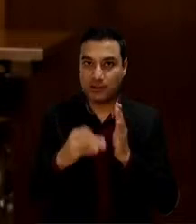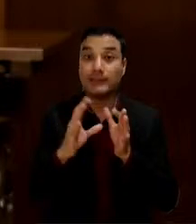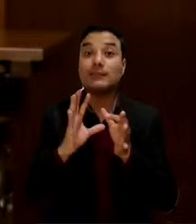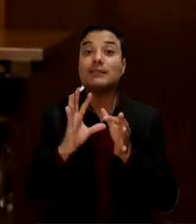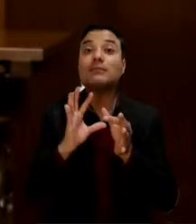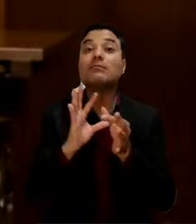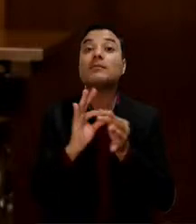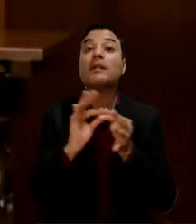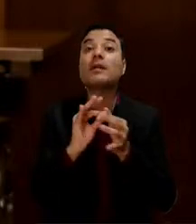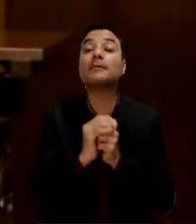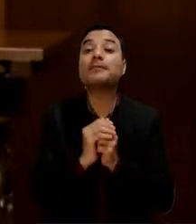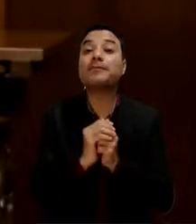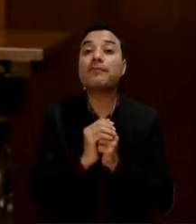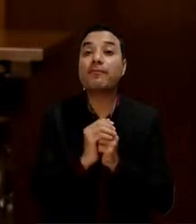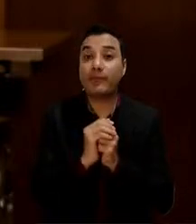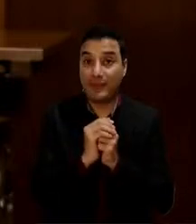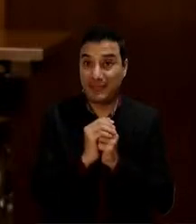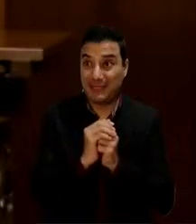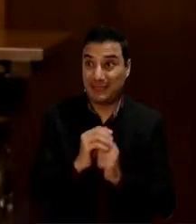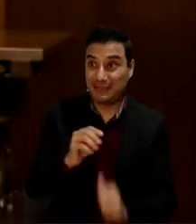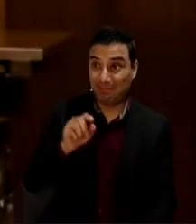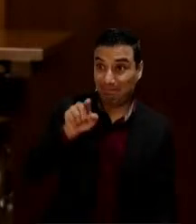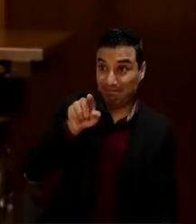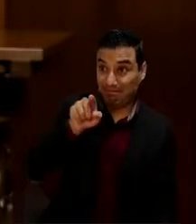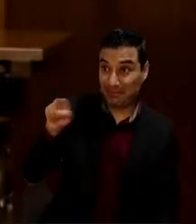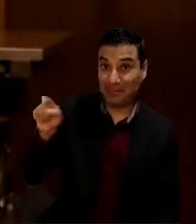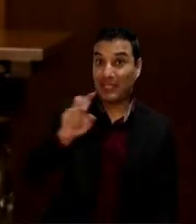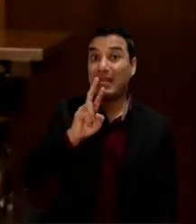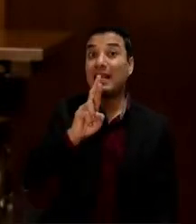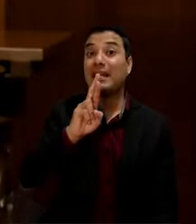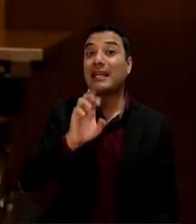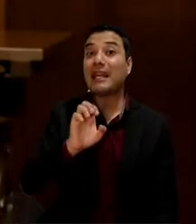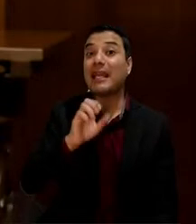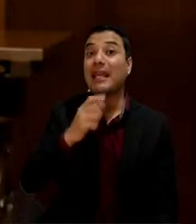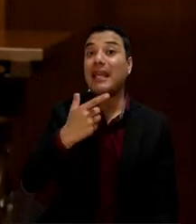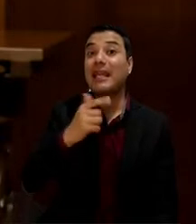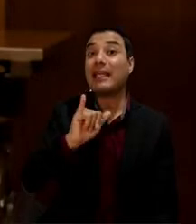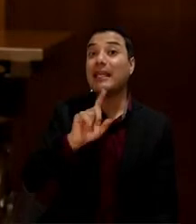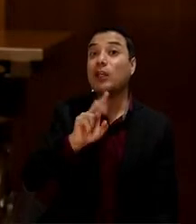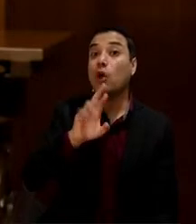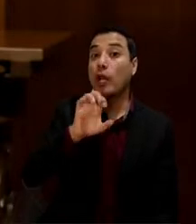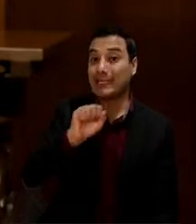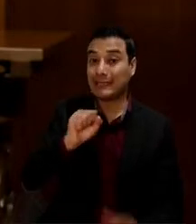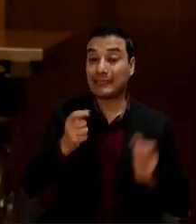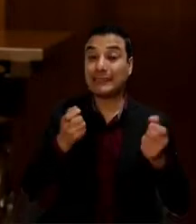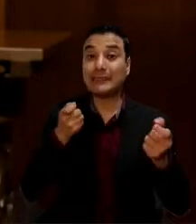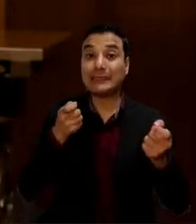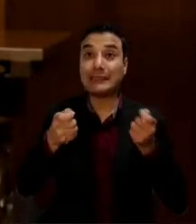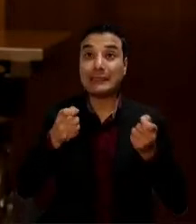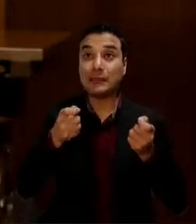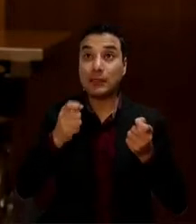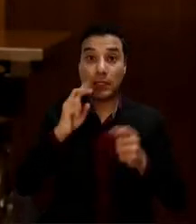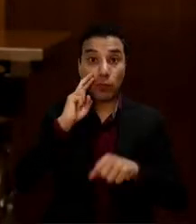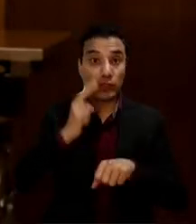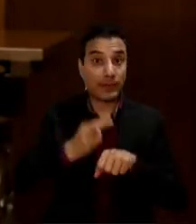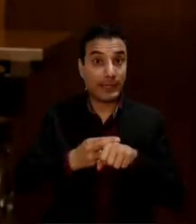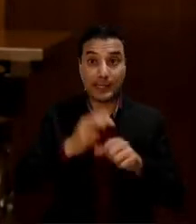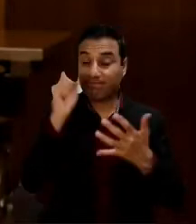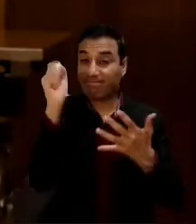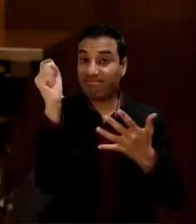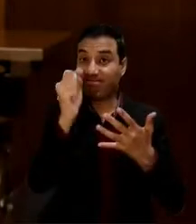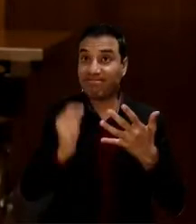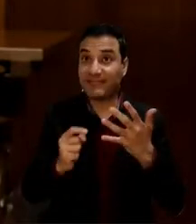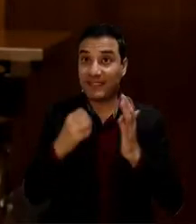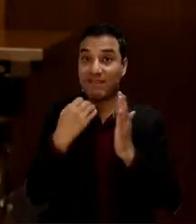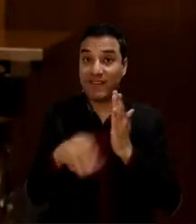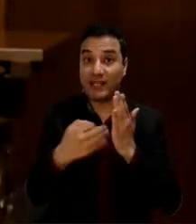o facultades de la persona regidor. Asimismo, de una exploración realizada al